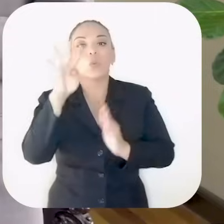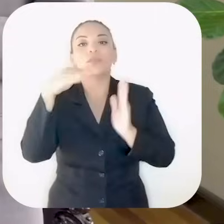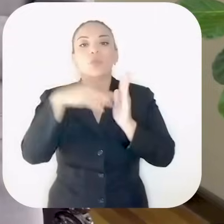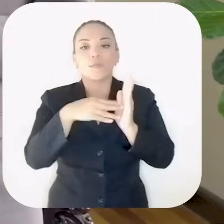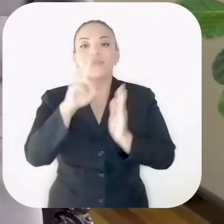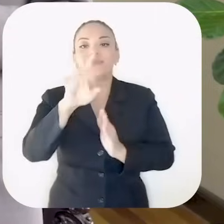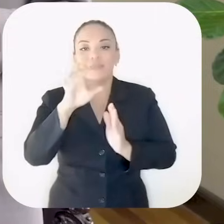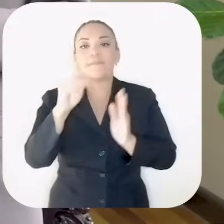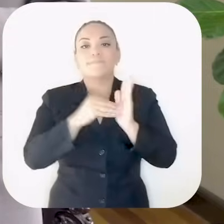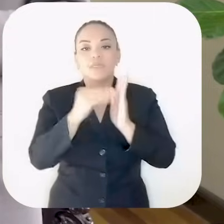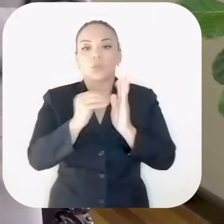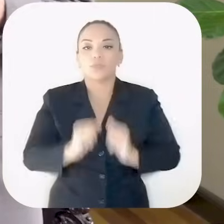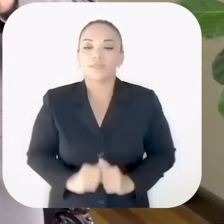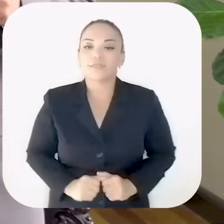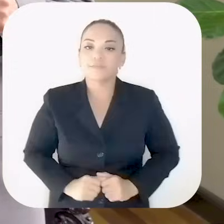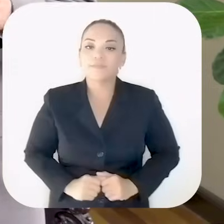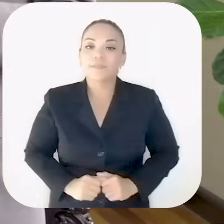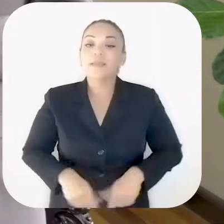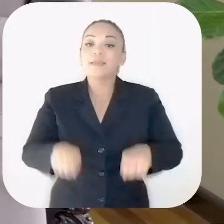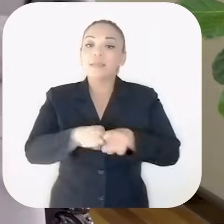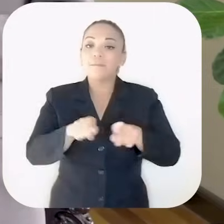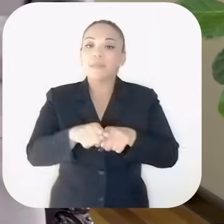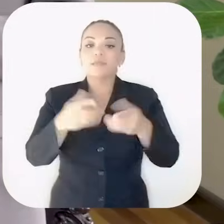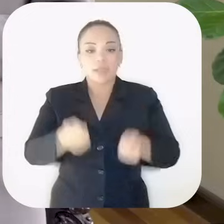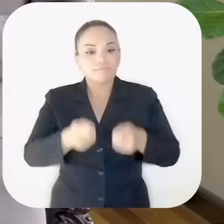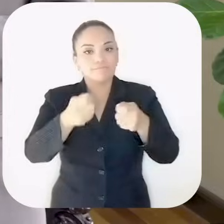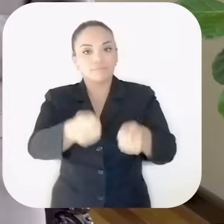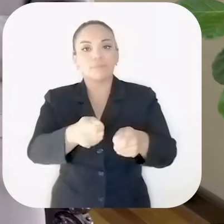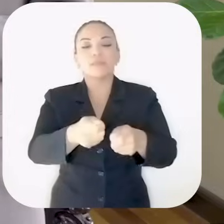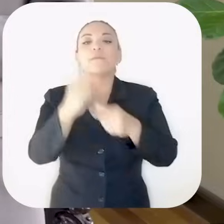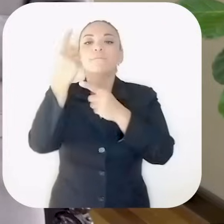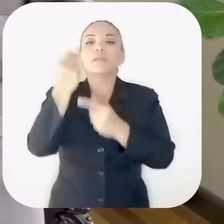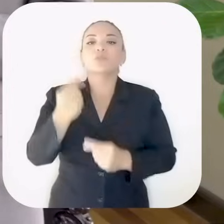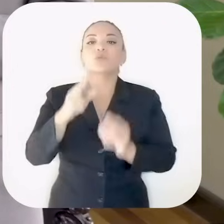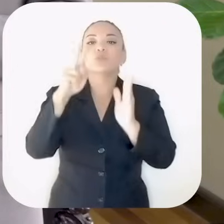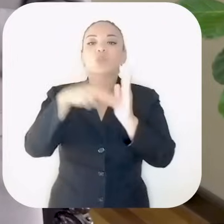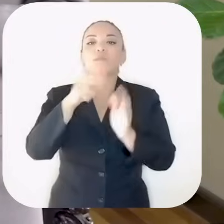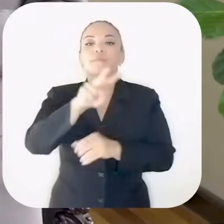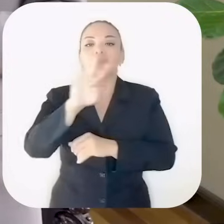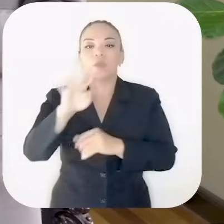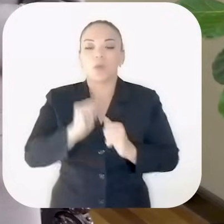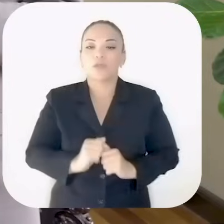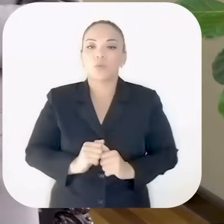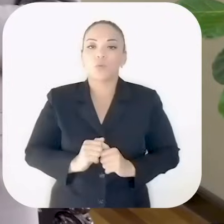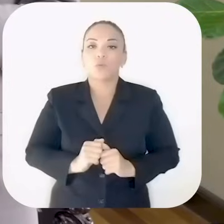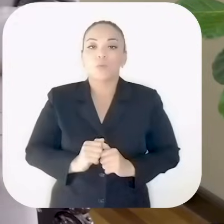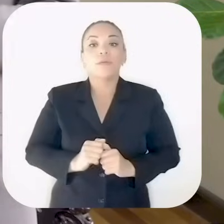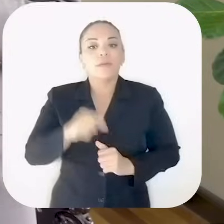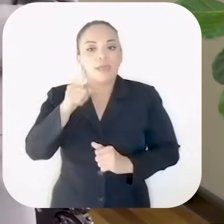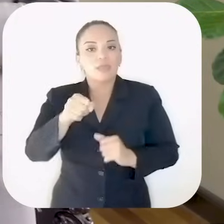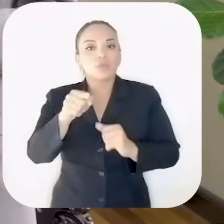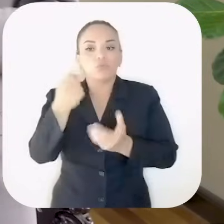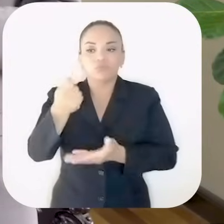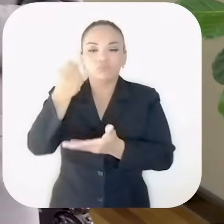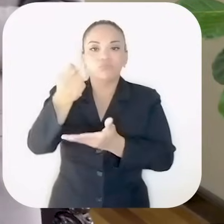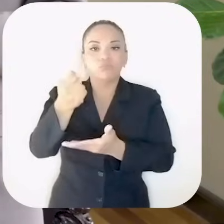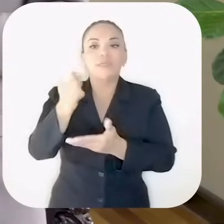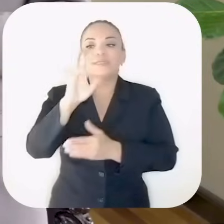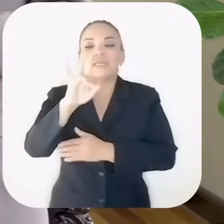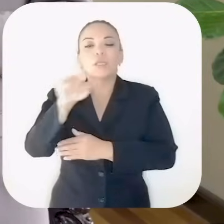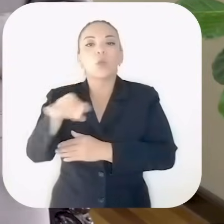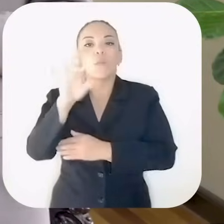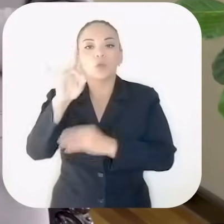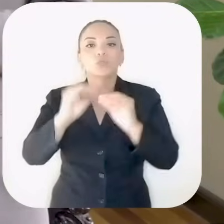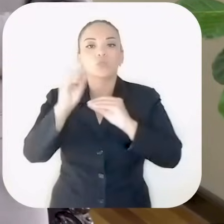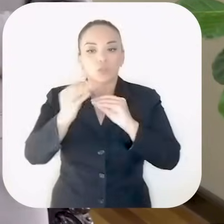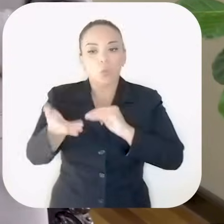4,100 millones. También ya presentamos el presupuesto 2024, con un aumento en la seguridad del